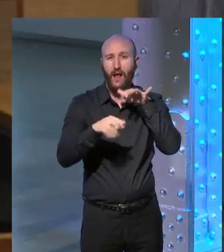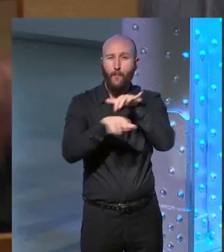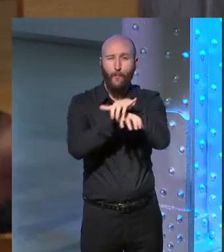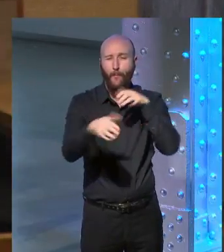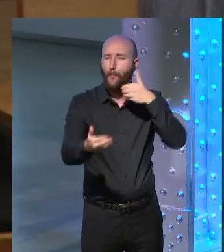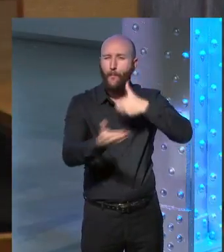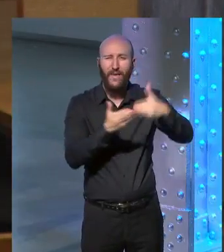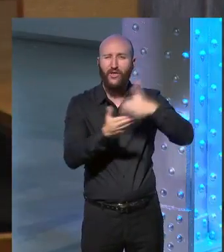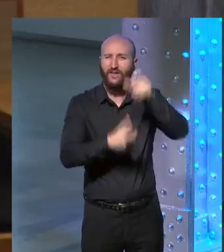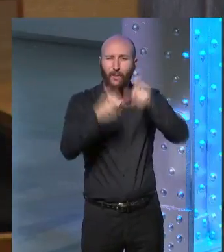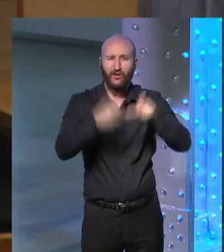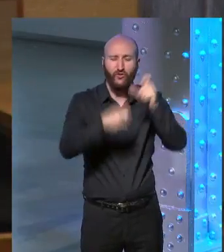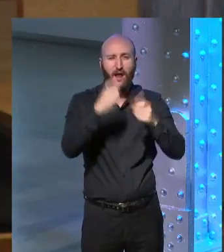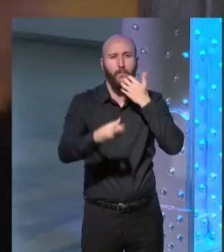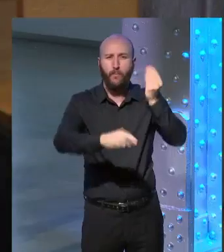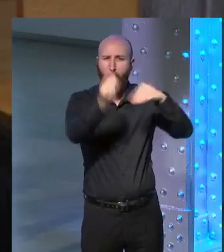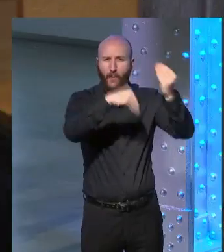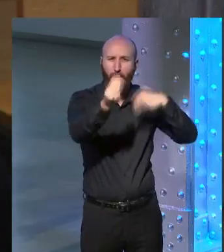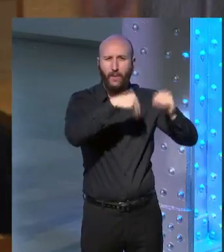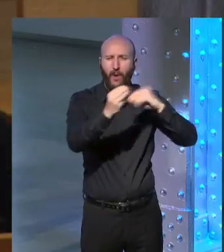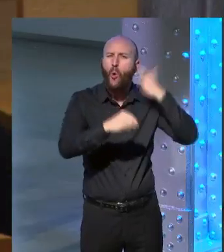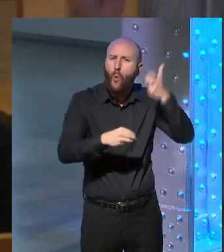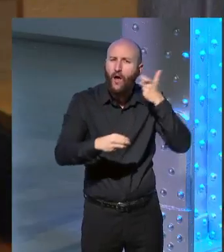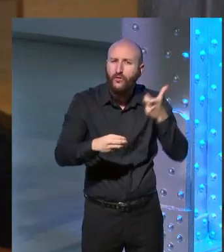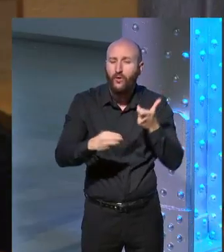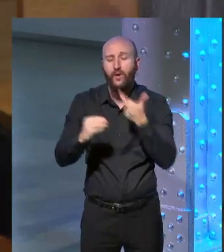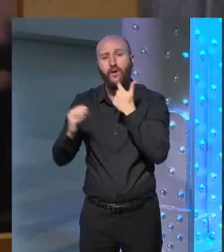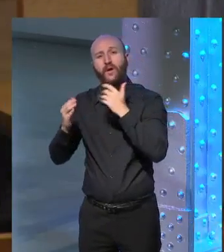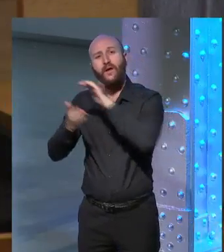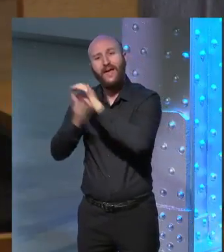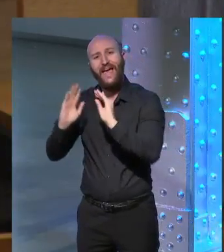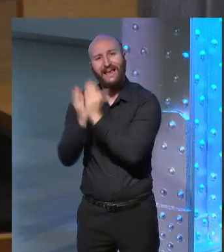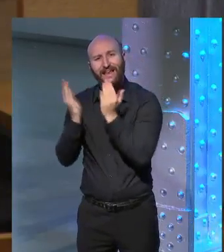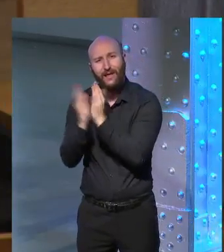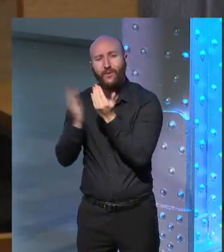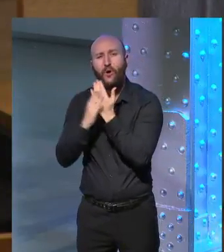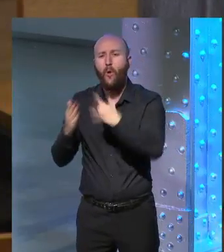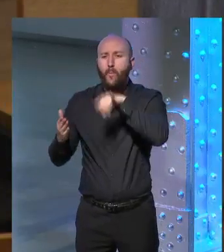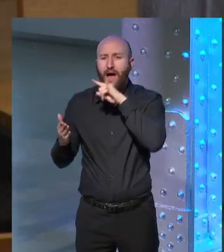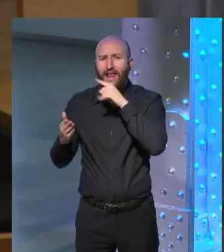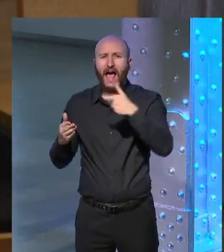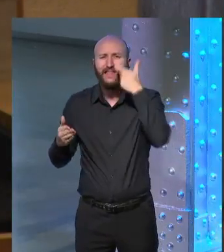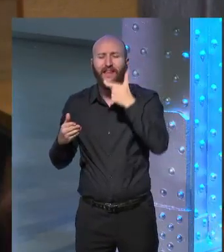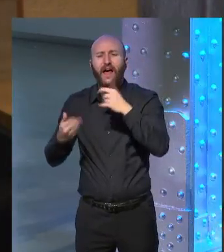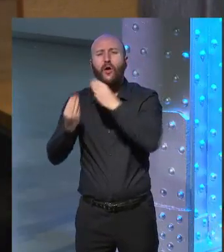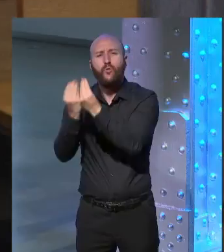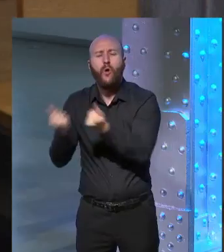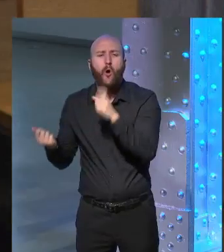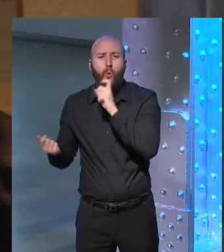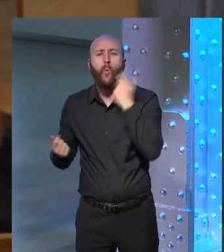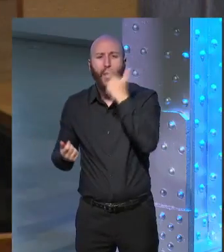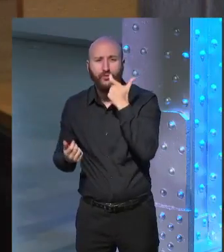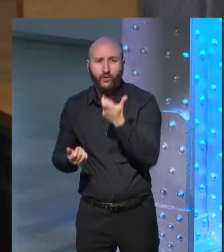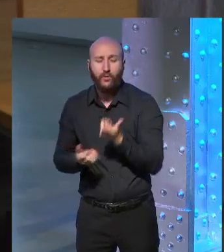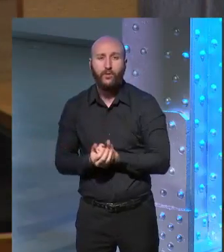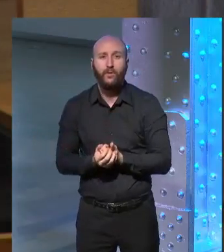Wikipedia si pongo algo que no es cierto? ¿Cuánto tardaba la enciclopedia Salvat en subsanar sus erratas? ¿Y por qué lo